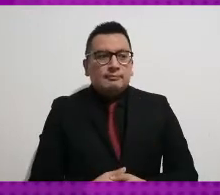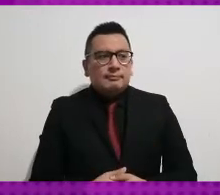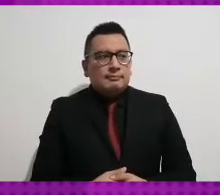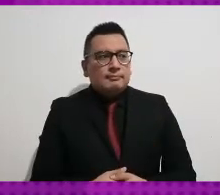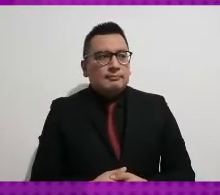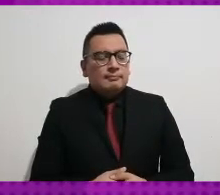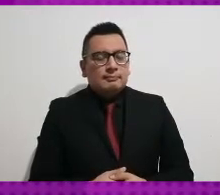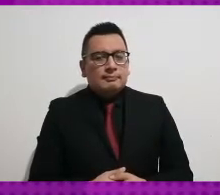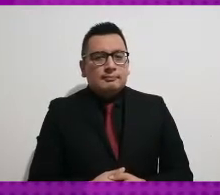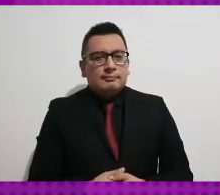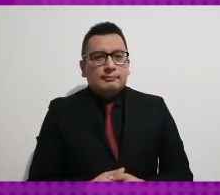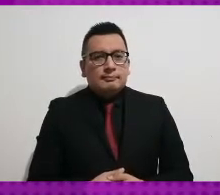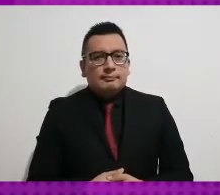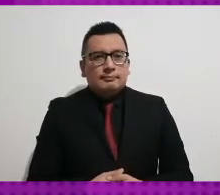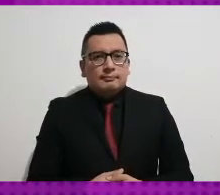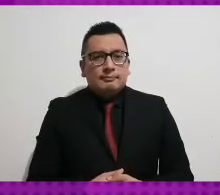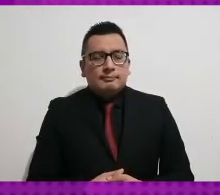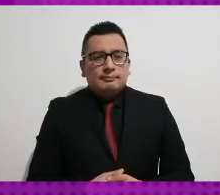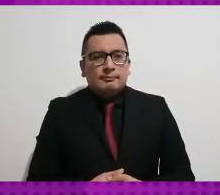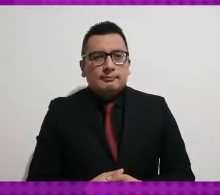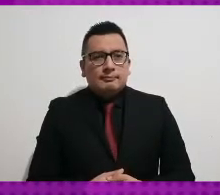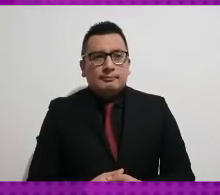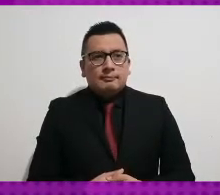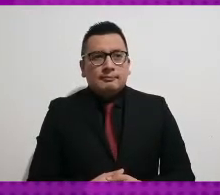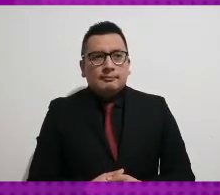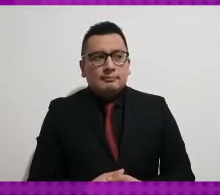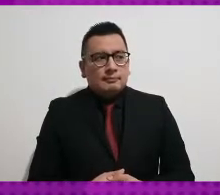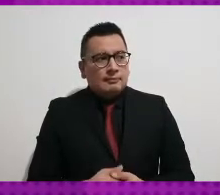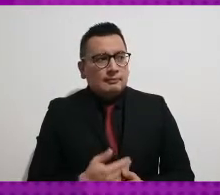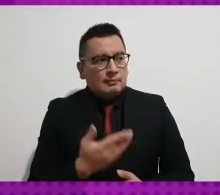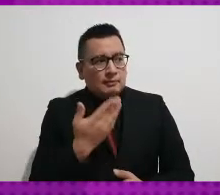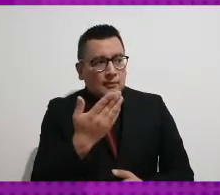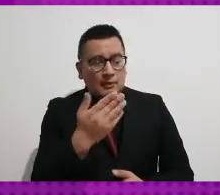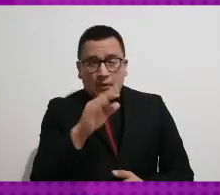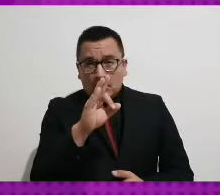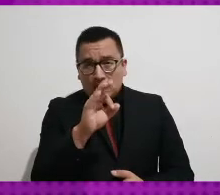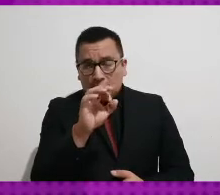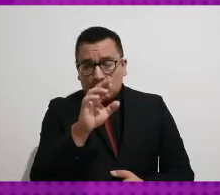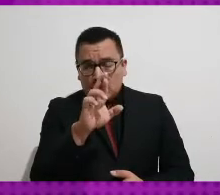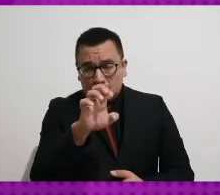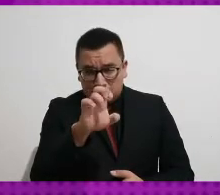que son nuestros propios lineamientos. Si quieres, Efrén.